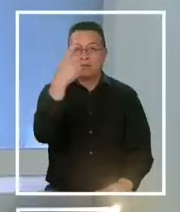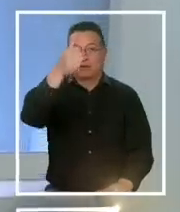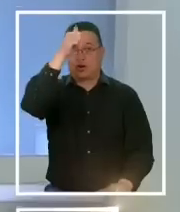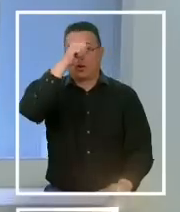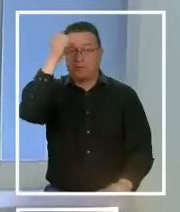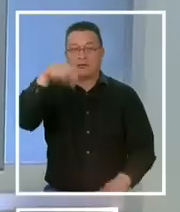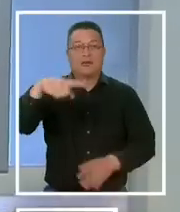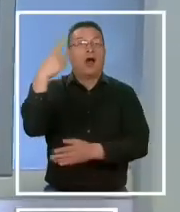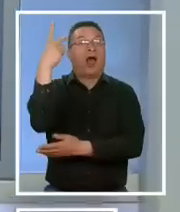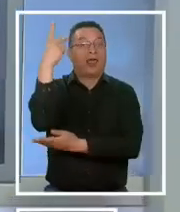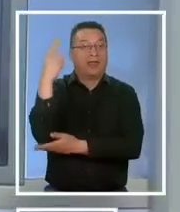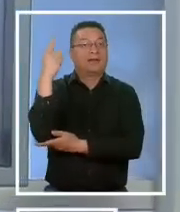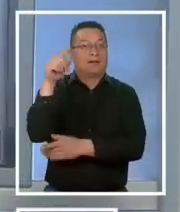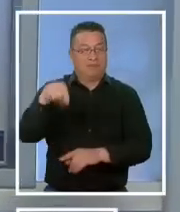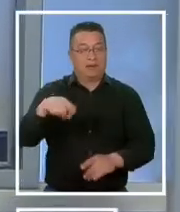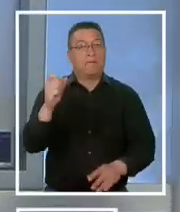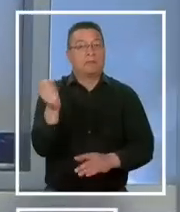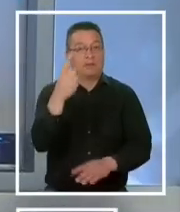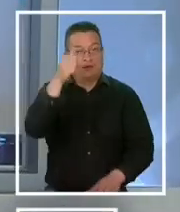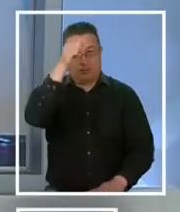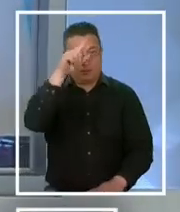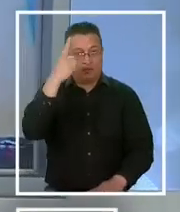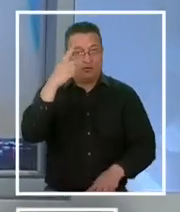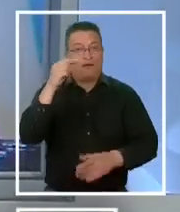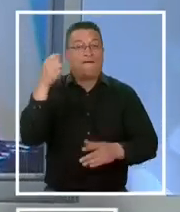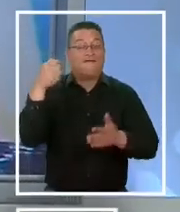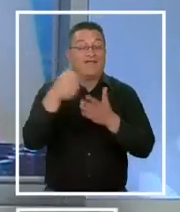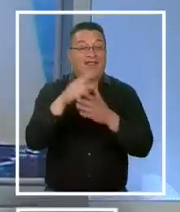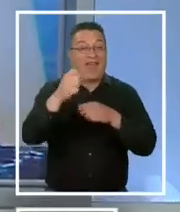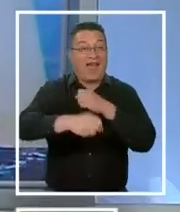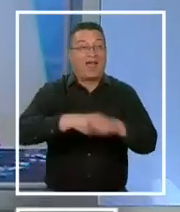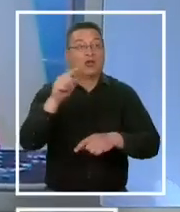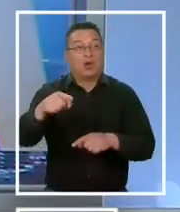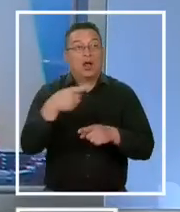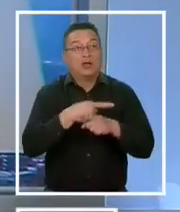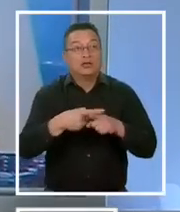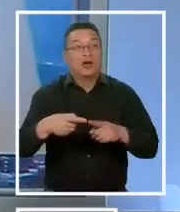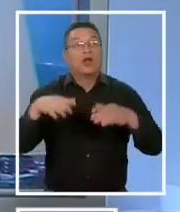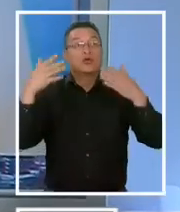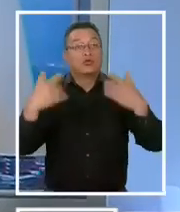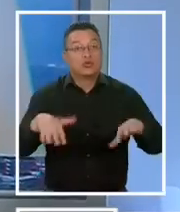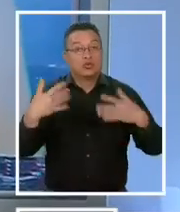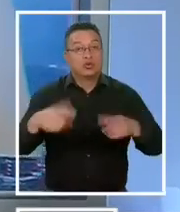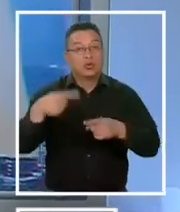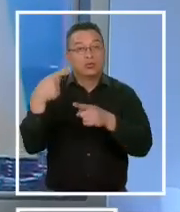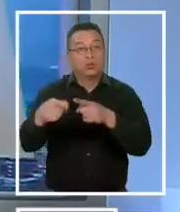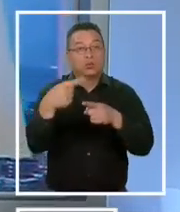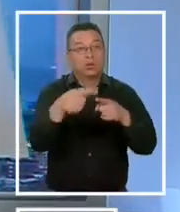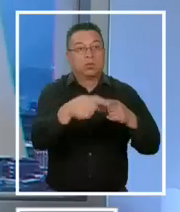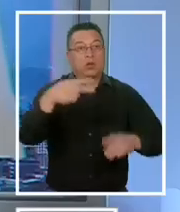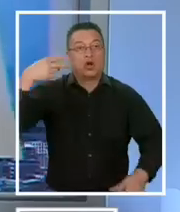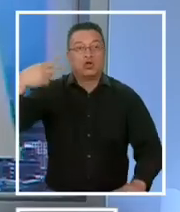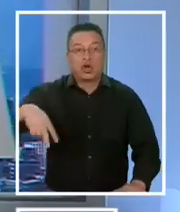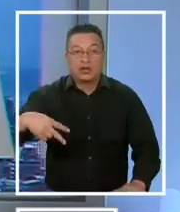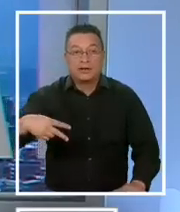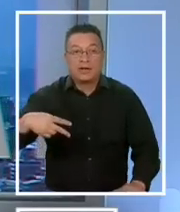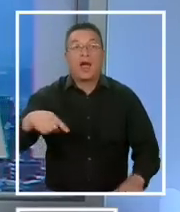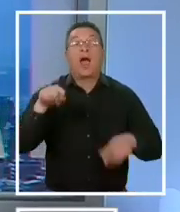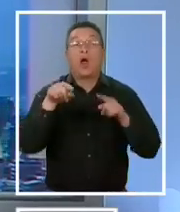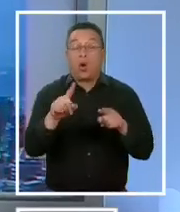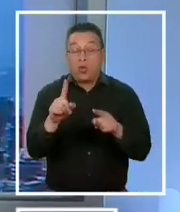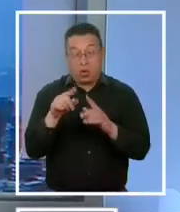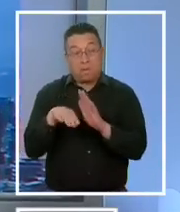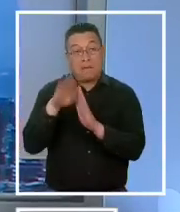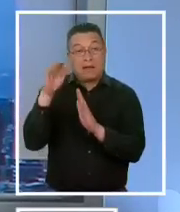mes de diciembre el último mes del año y una semana parece un osito lleno de noticias y muy intensas una de ellas la más importante